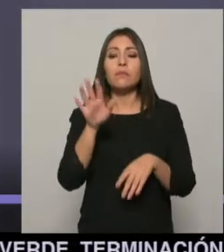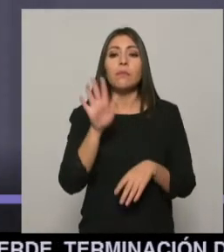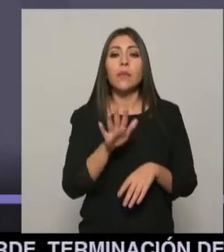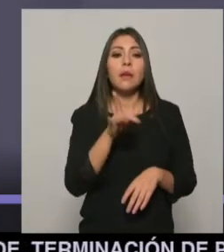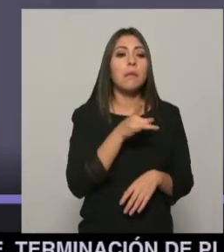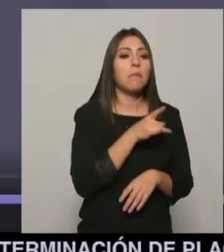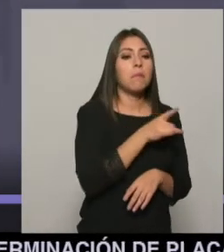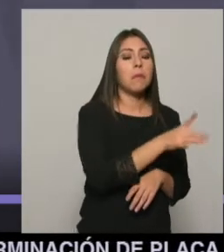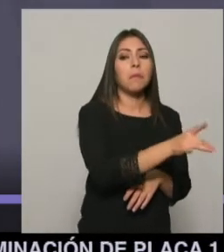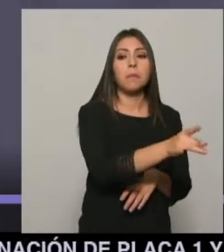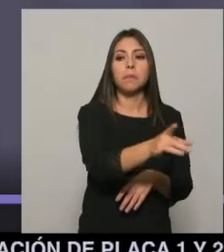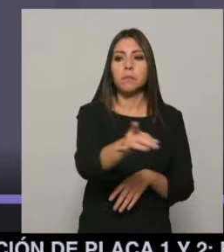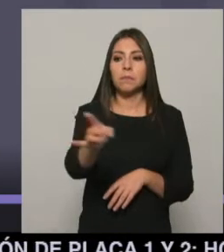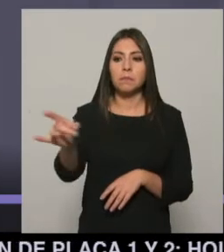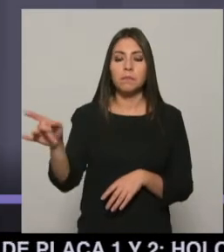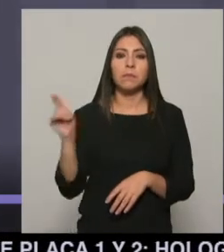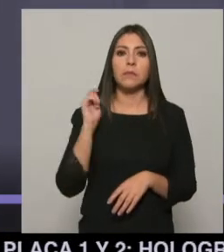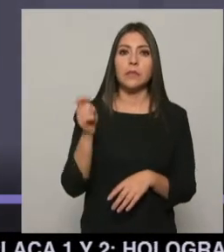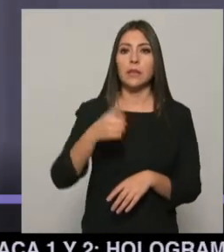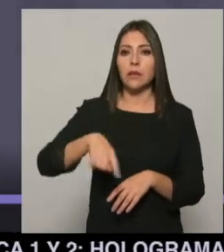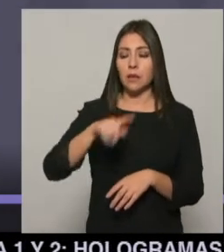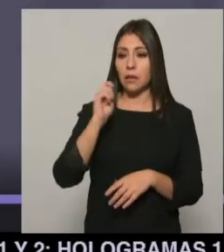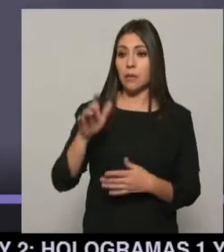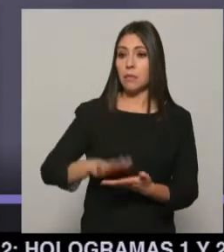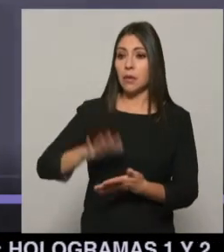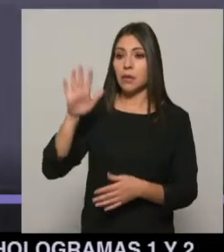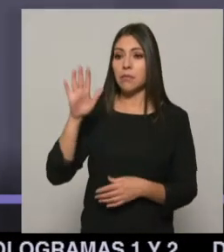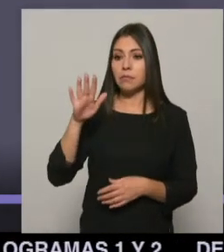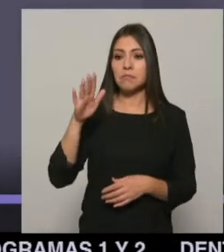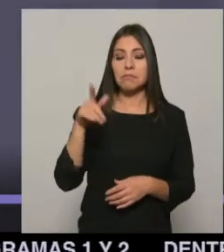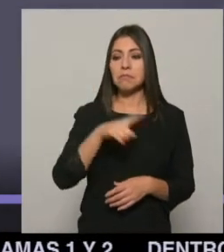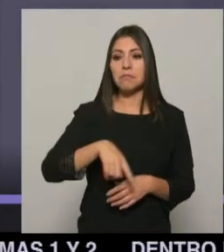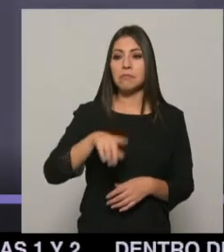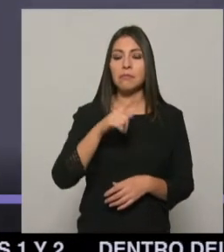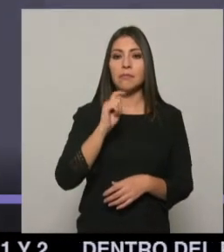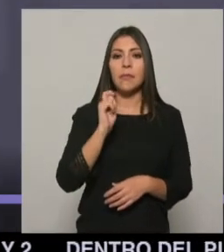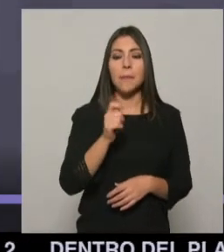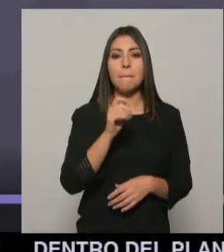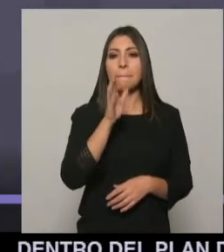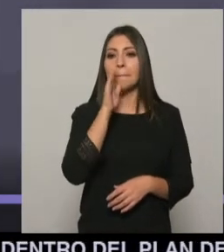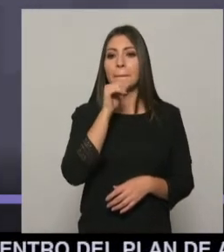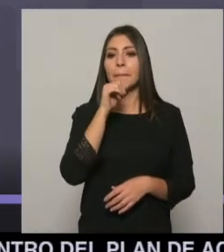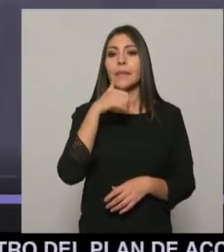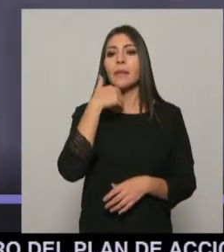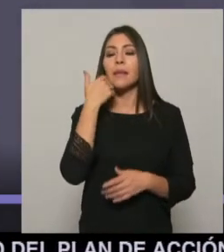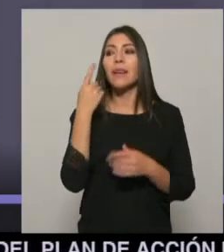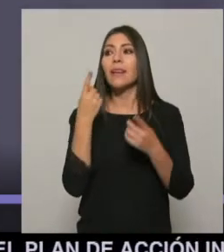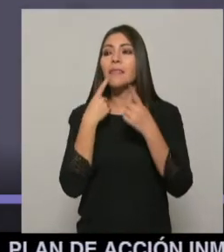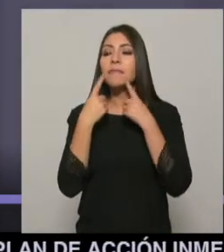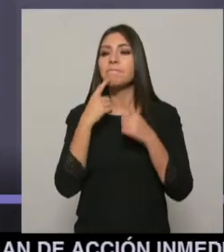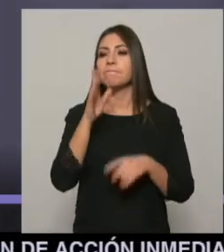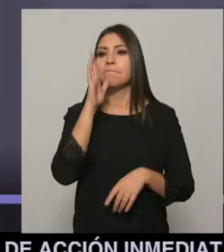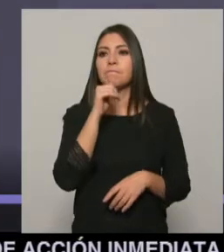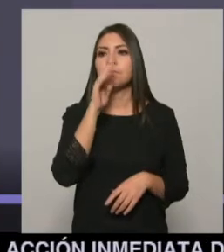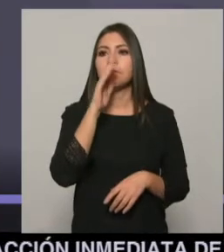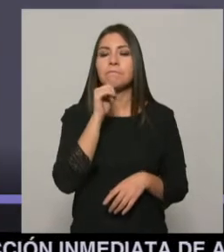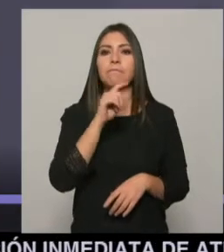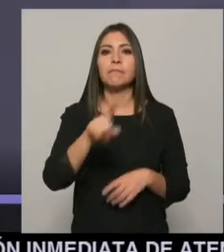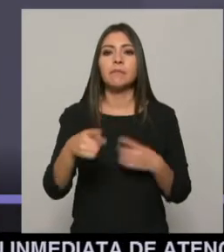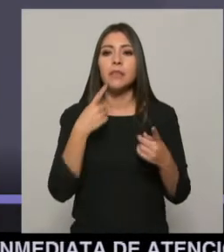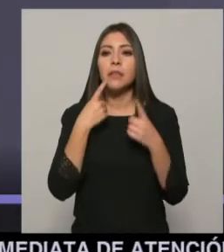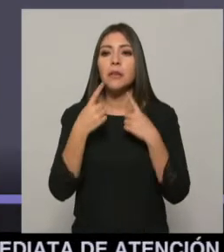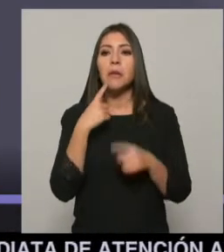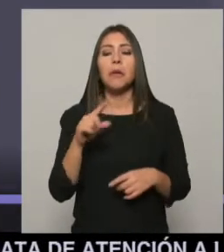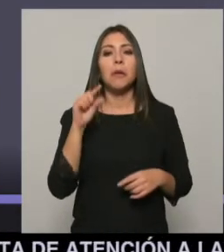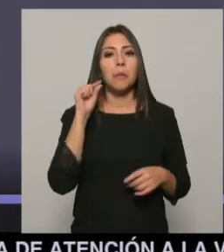donde nuestra normatividad te permite que prácticamente en una mayoría simple se intente agotar cualquier discusión. La verdad es que ha habido poca discusión,